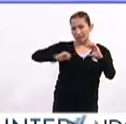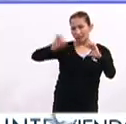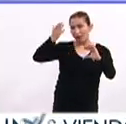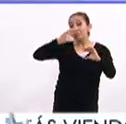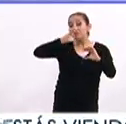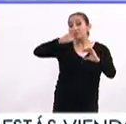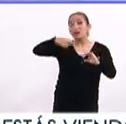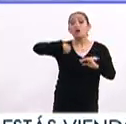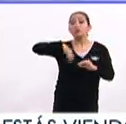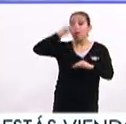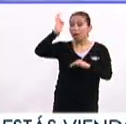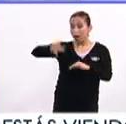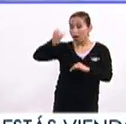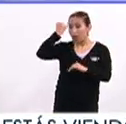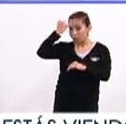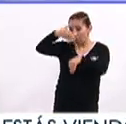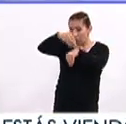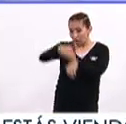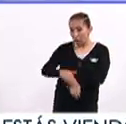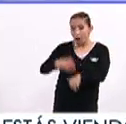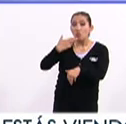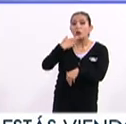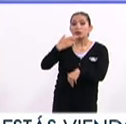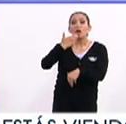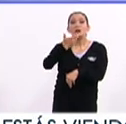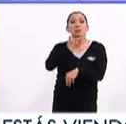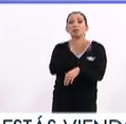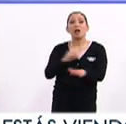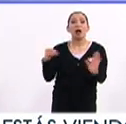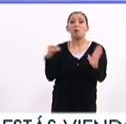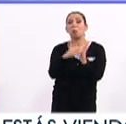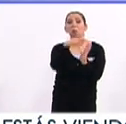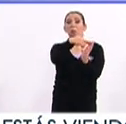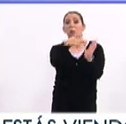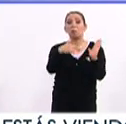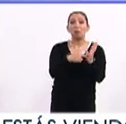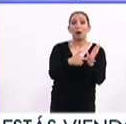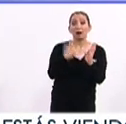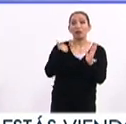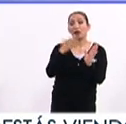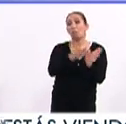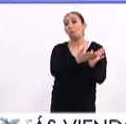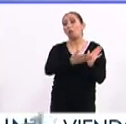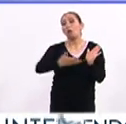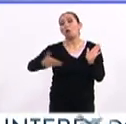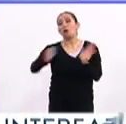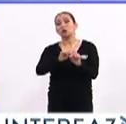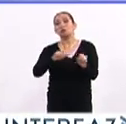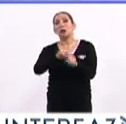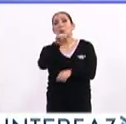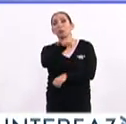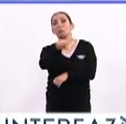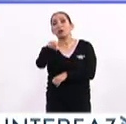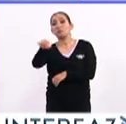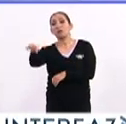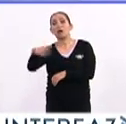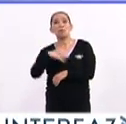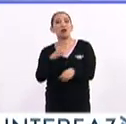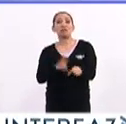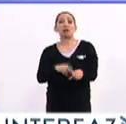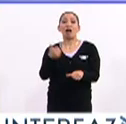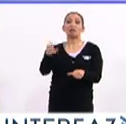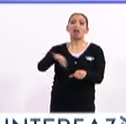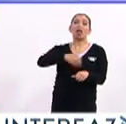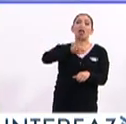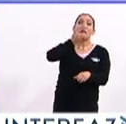intenta que aceptemos ideas, usos y costumbres que ya están establecidos y que prolongan situaciones sociales como si fueran naturales,